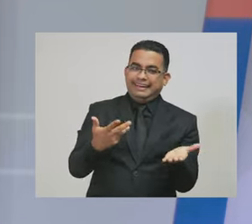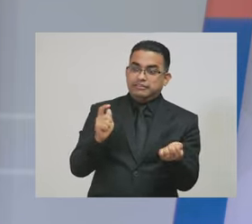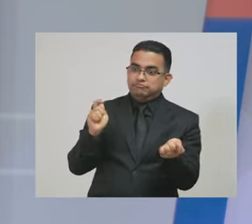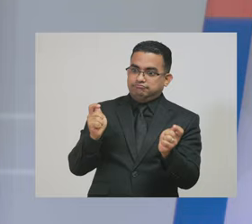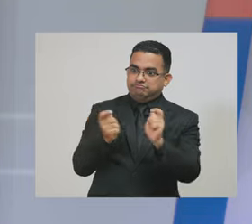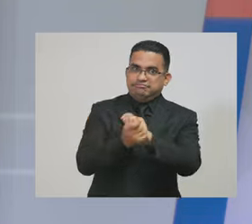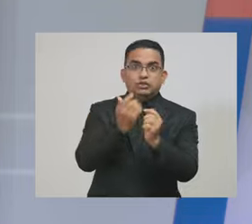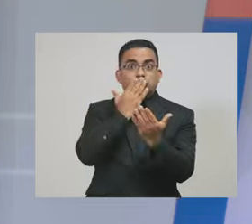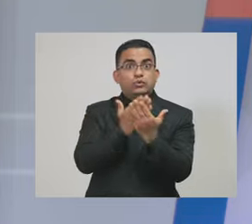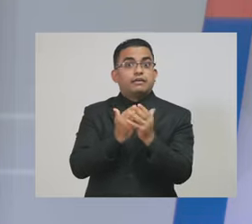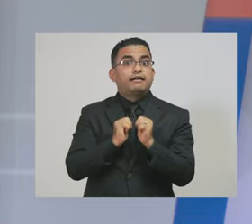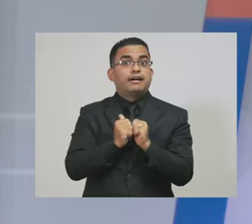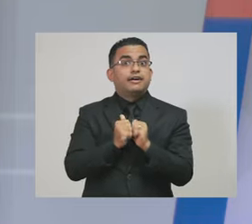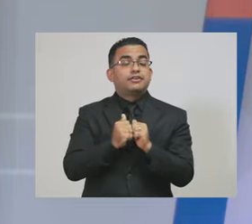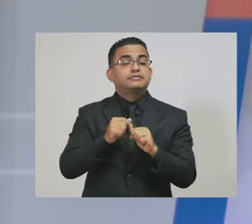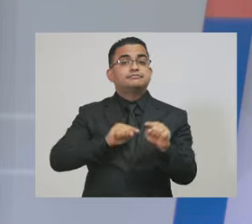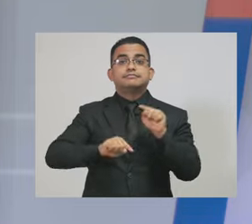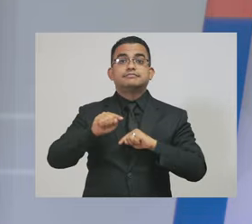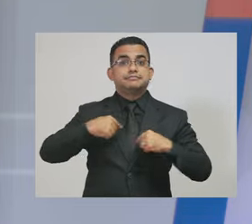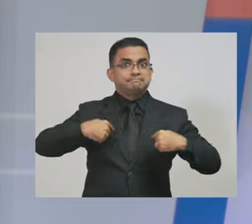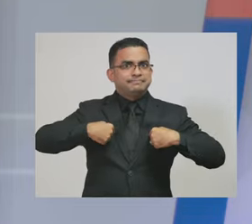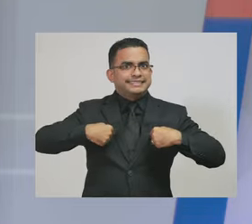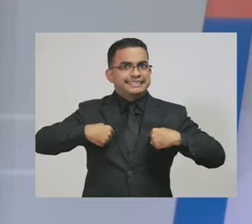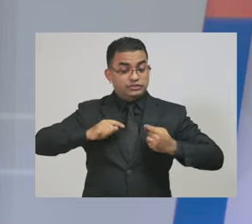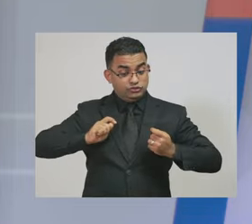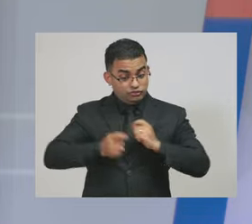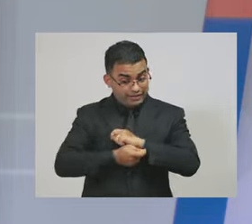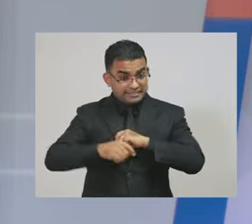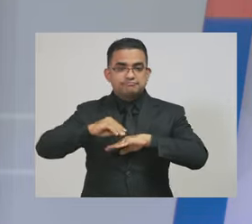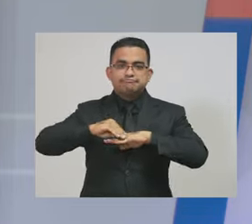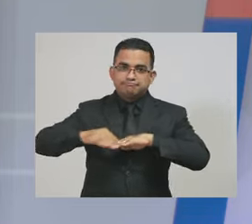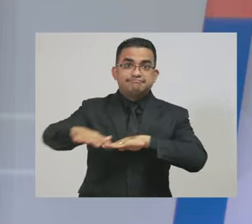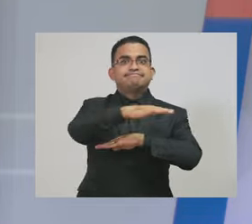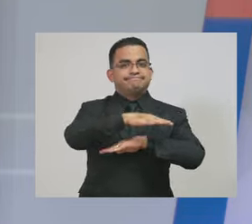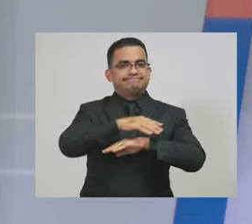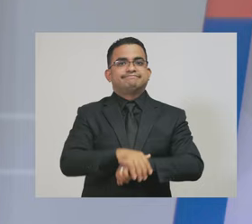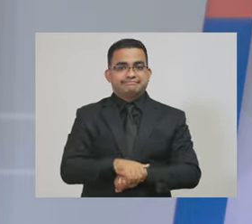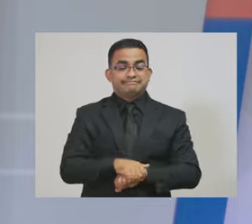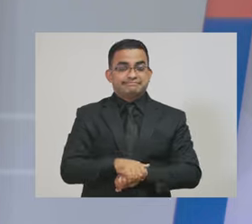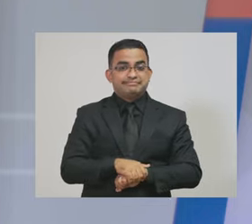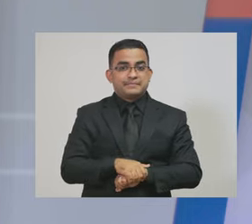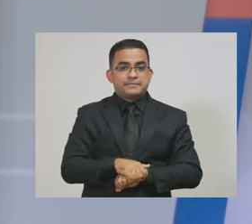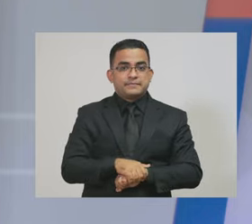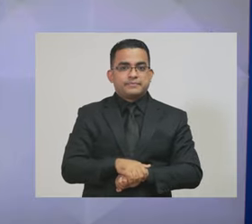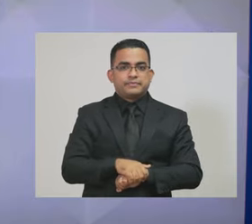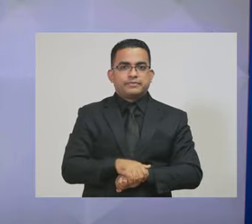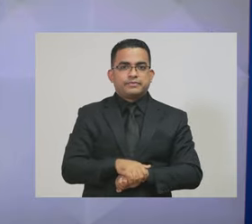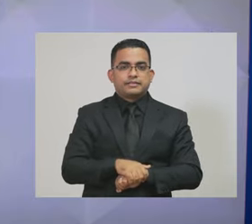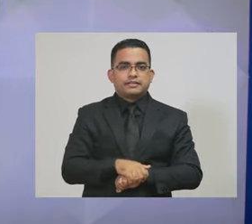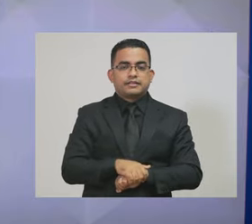y la sociedad de eso se trata y por ahí se dan los grandes cambios cuando nosotros cambiamos